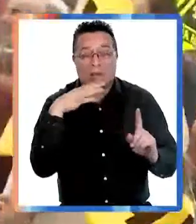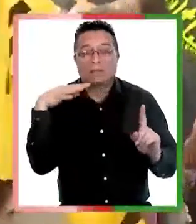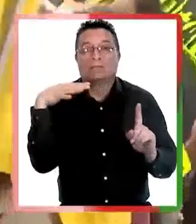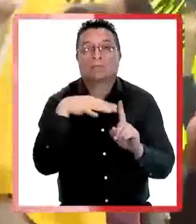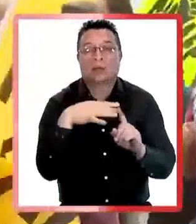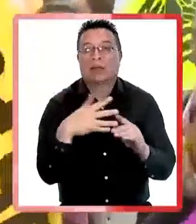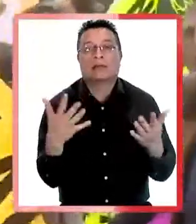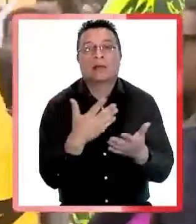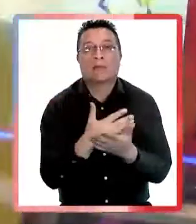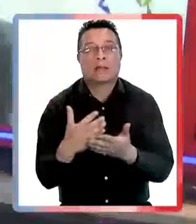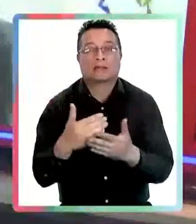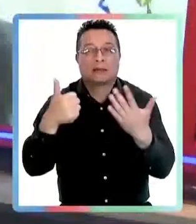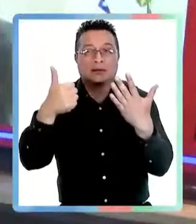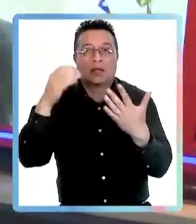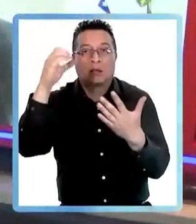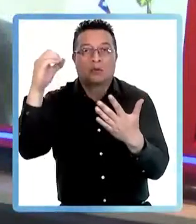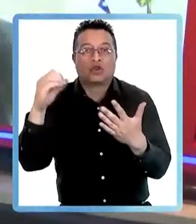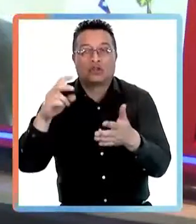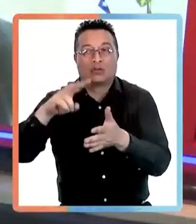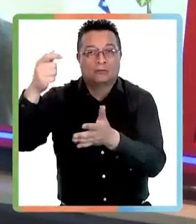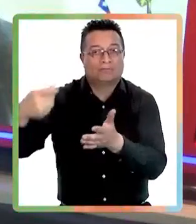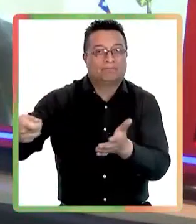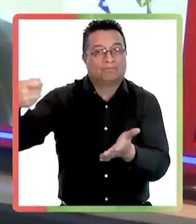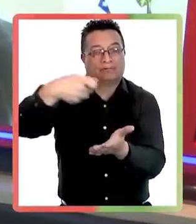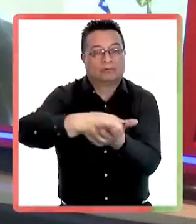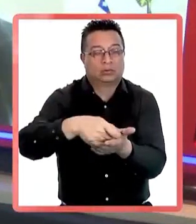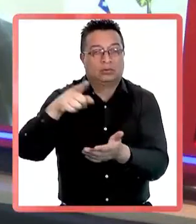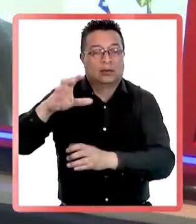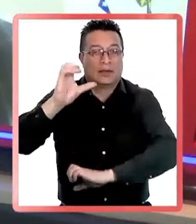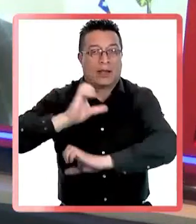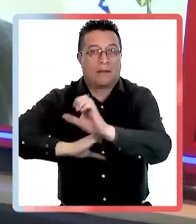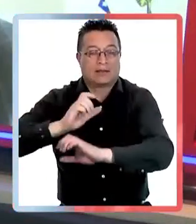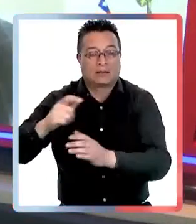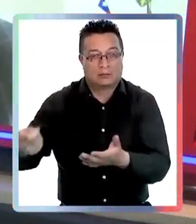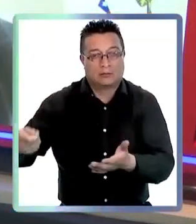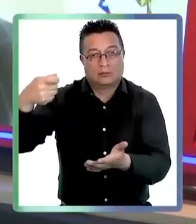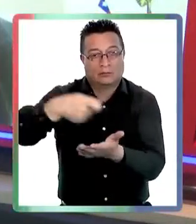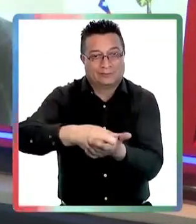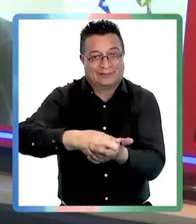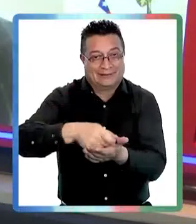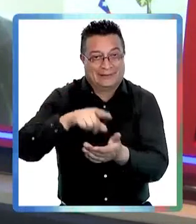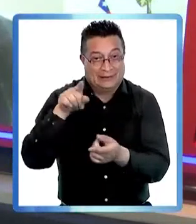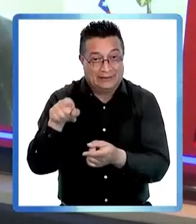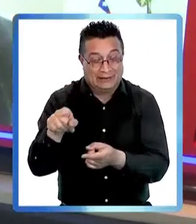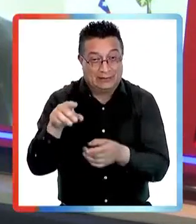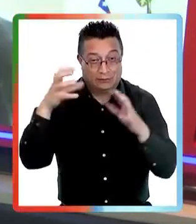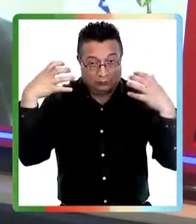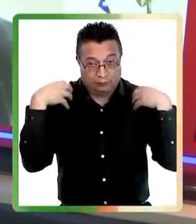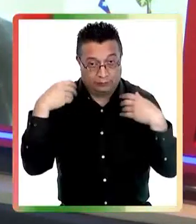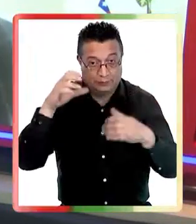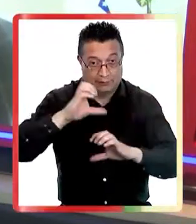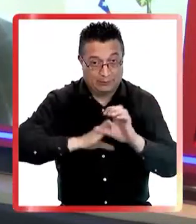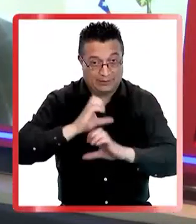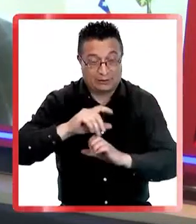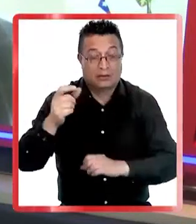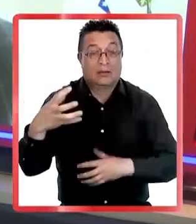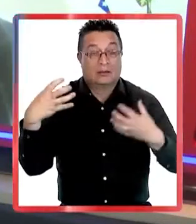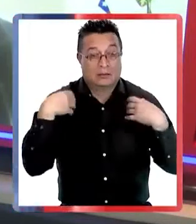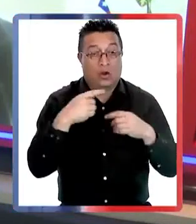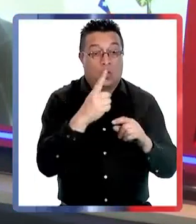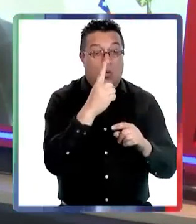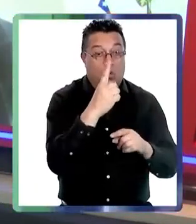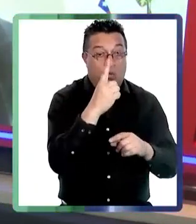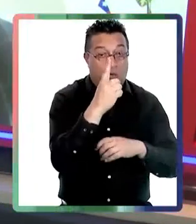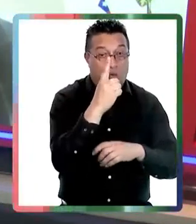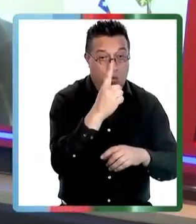críticas también, en qué va a pasar con ese 6% de cotización adicional que va a ser el empleador, ¿verdad? De cargo del empleador, que se va a ir cargando